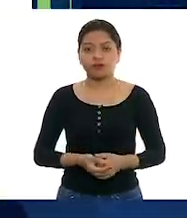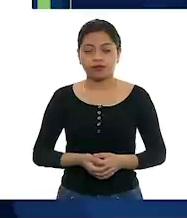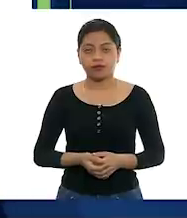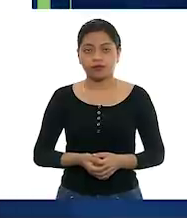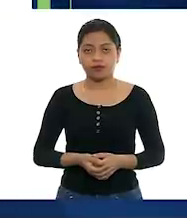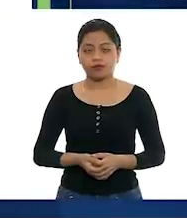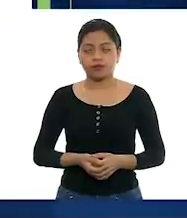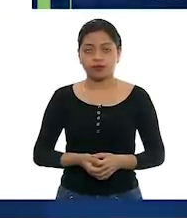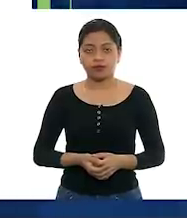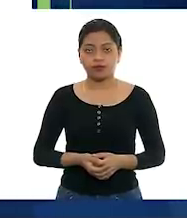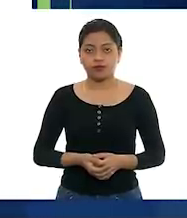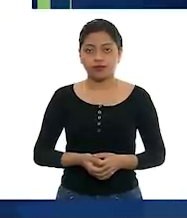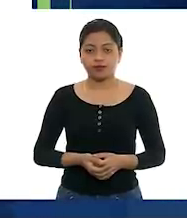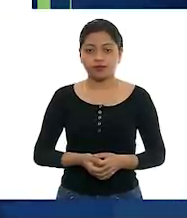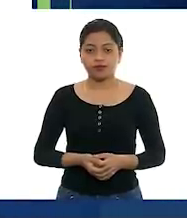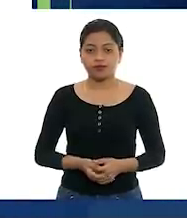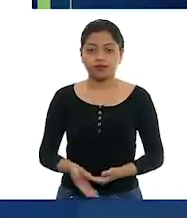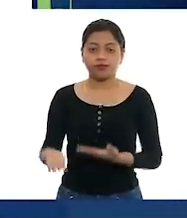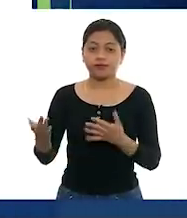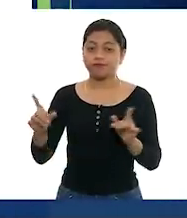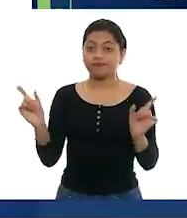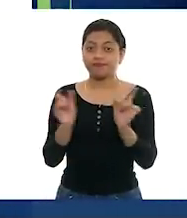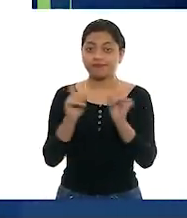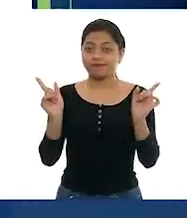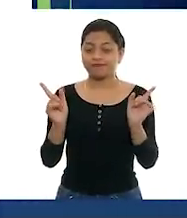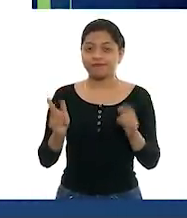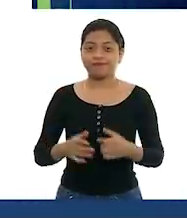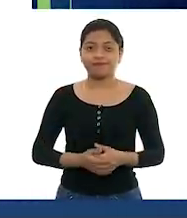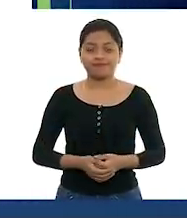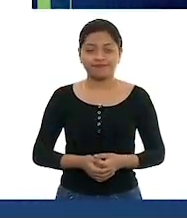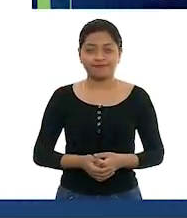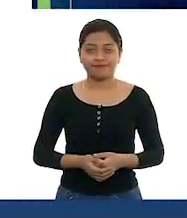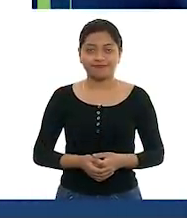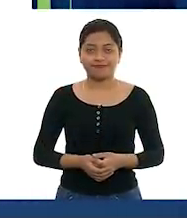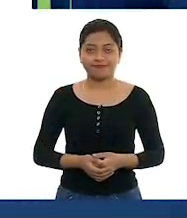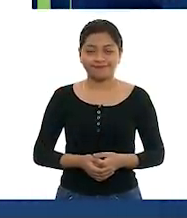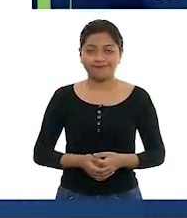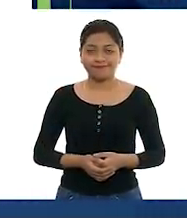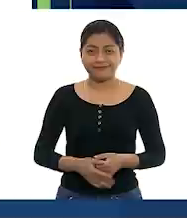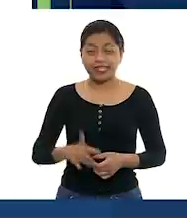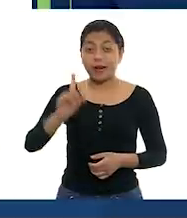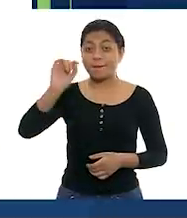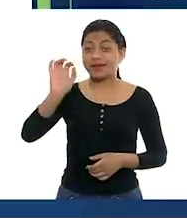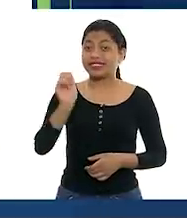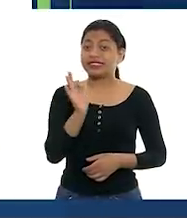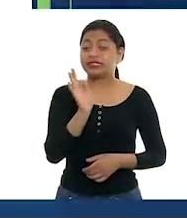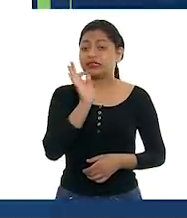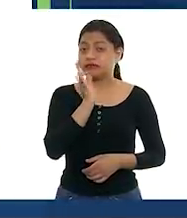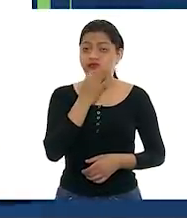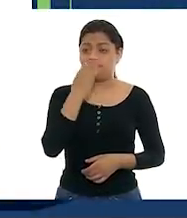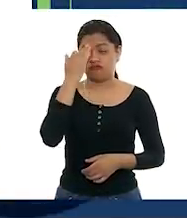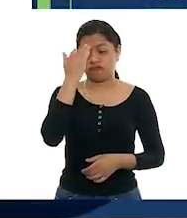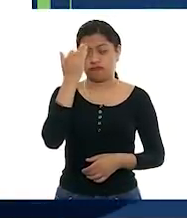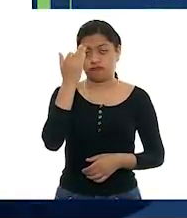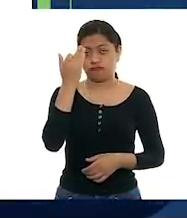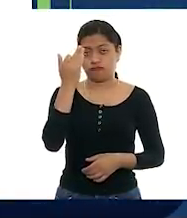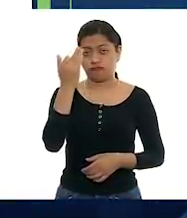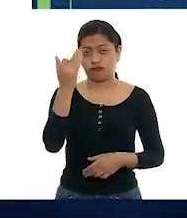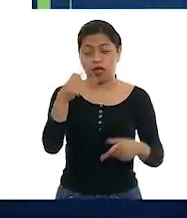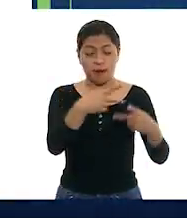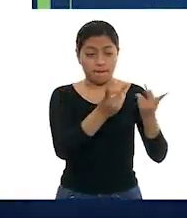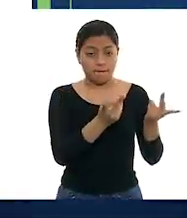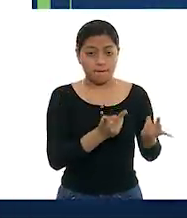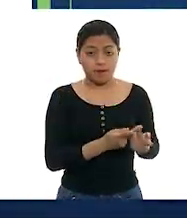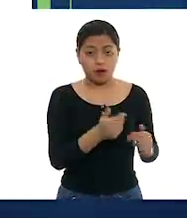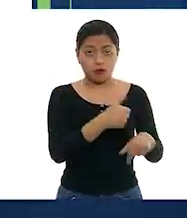Ajá. Y listo. Después de 20 minutos, el plato 1 se